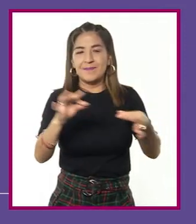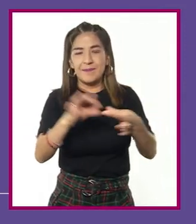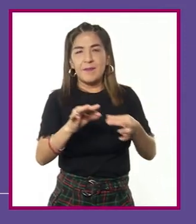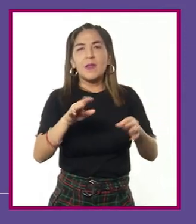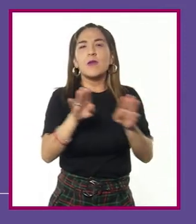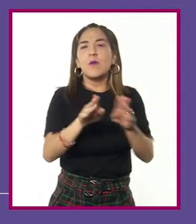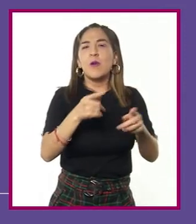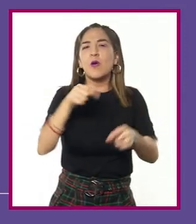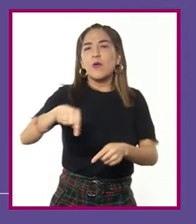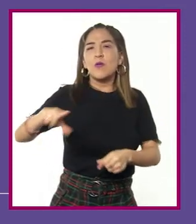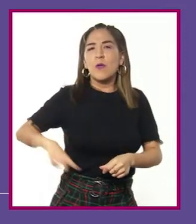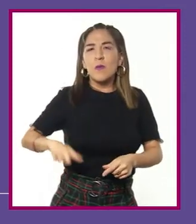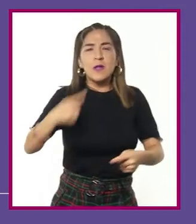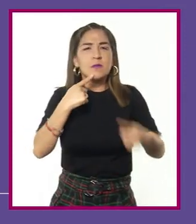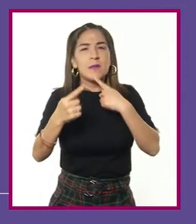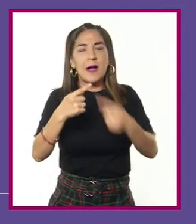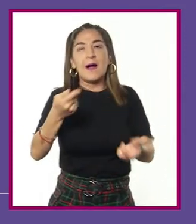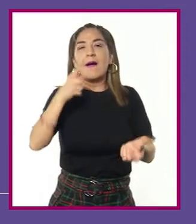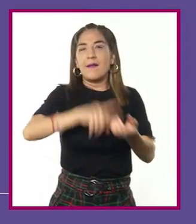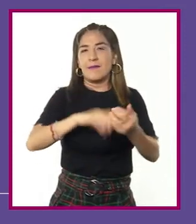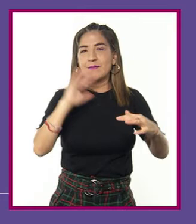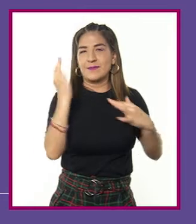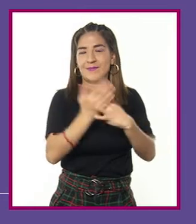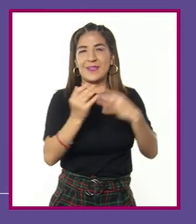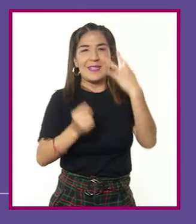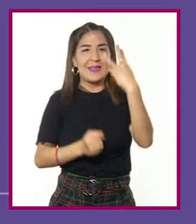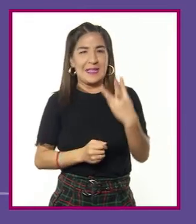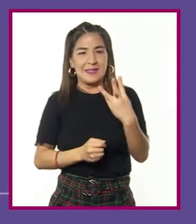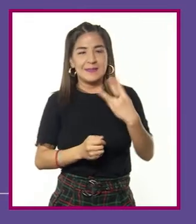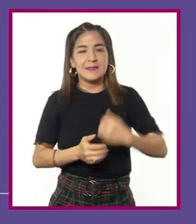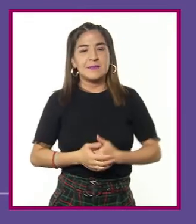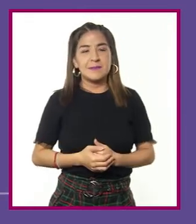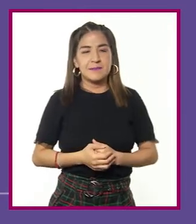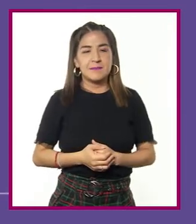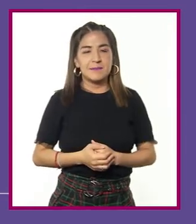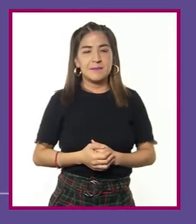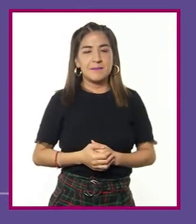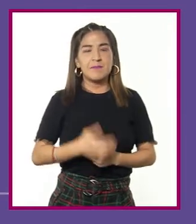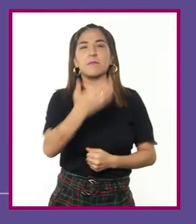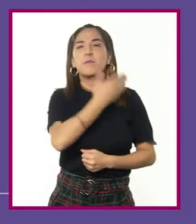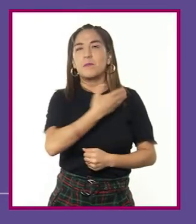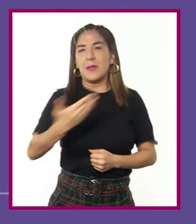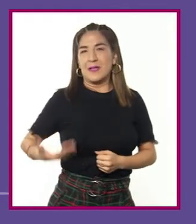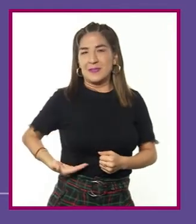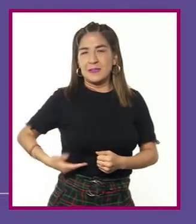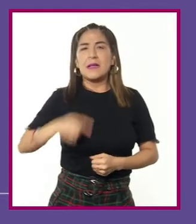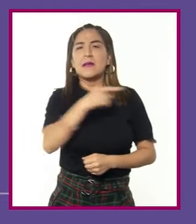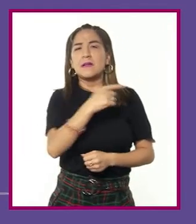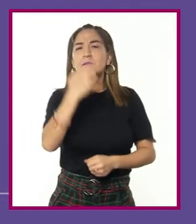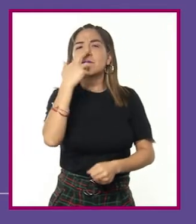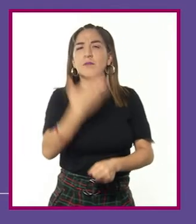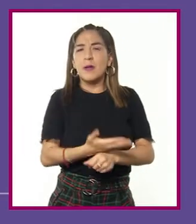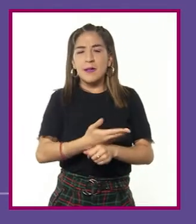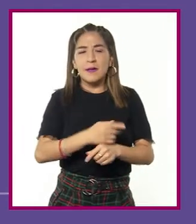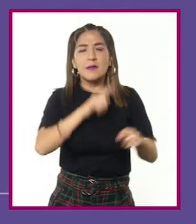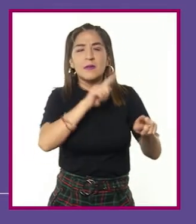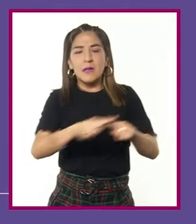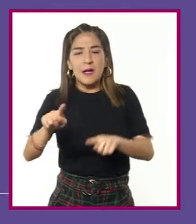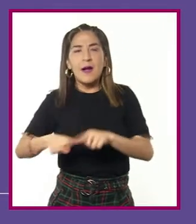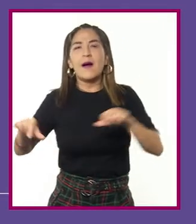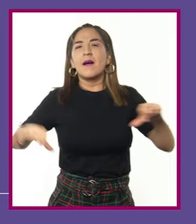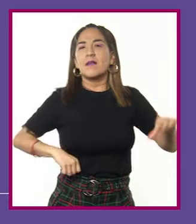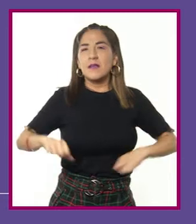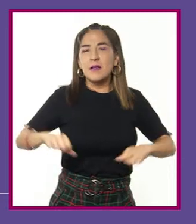gobierno democrático se divide en 3 poderes. Poder legislativo. Se encarga de elaborar nuevas leyes